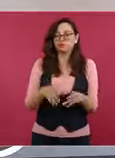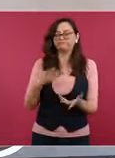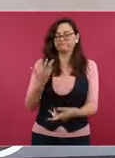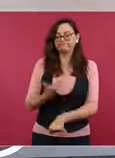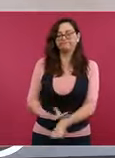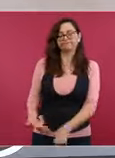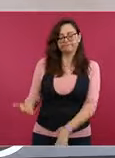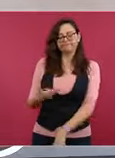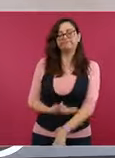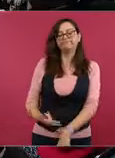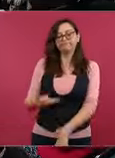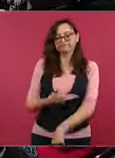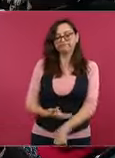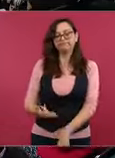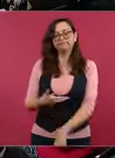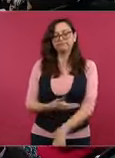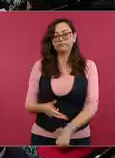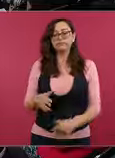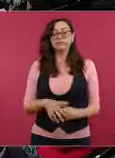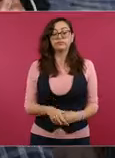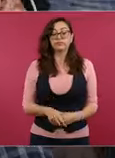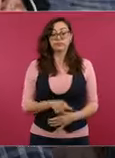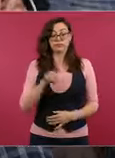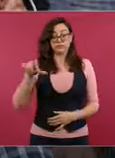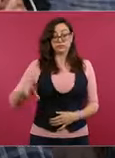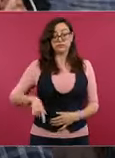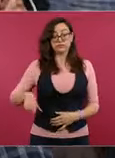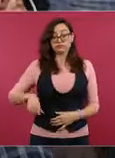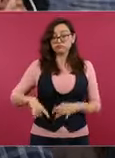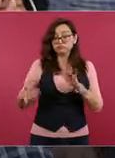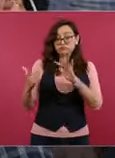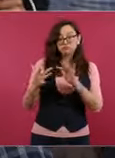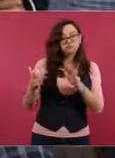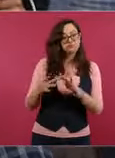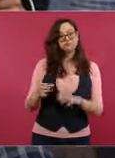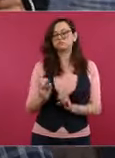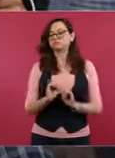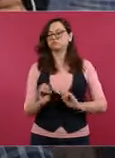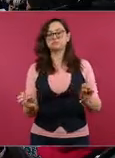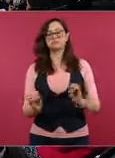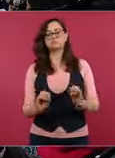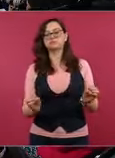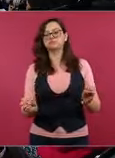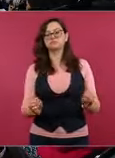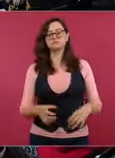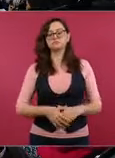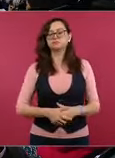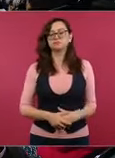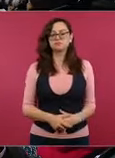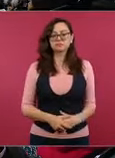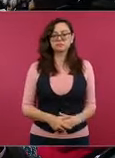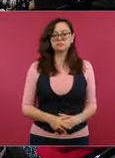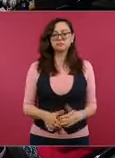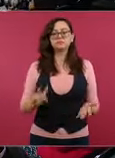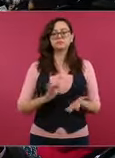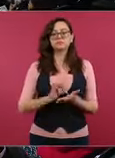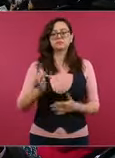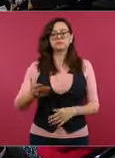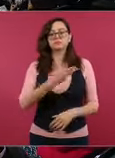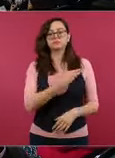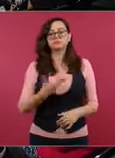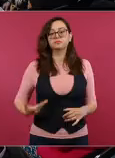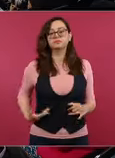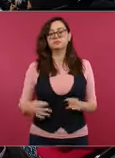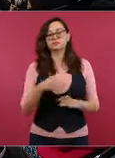salvoconducto respectivo. ¿No hay contacto alguno con el gobierno de Ecuador? No, ninguno. Con el gobierno de Ecuador, ninguno. Gracias. Presidente, una última